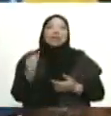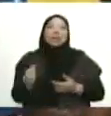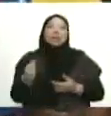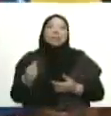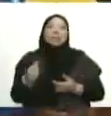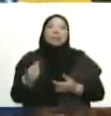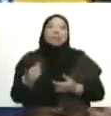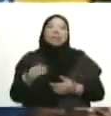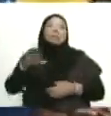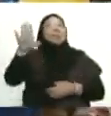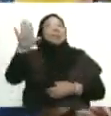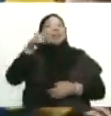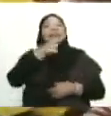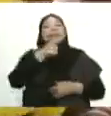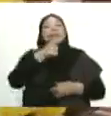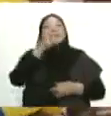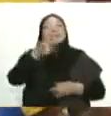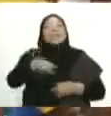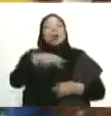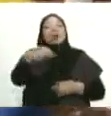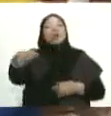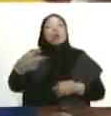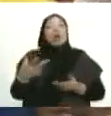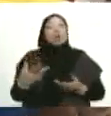Levanten la mano para ver los que van al mazo.